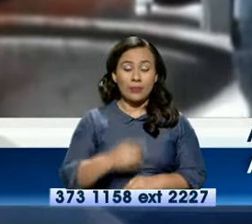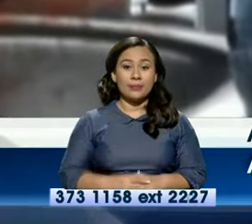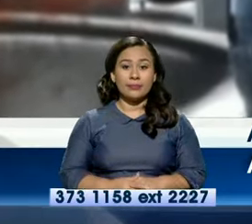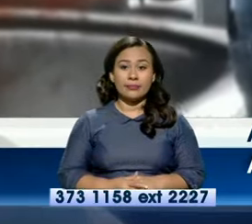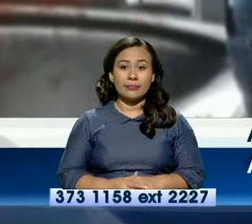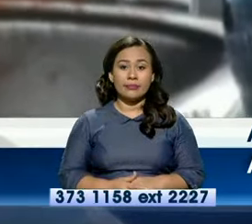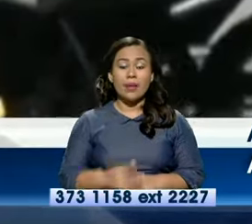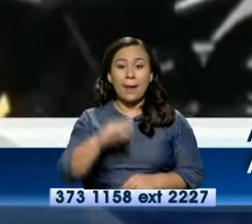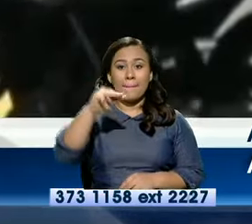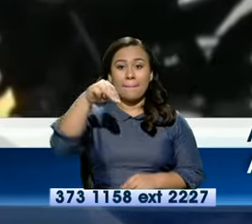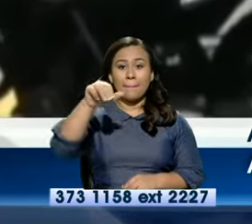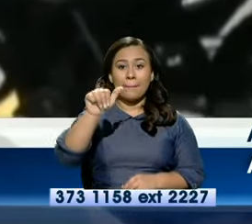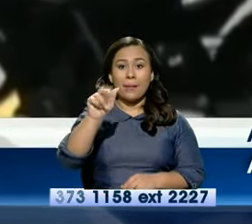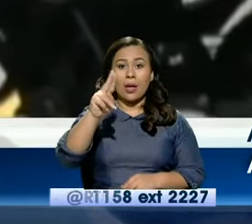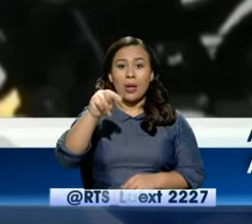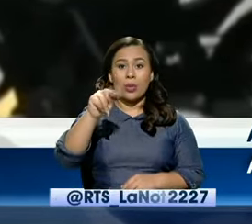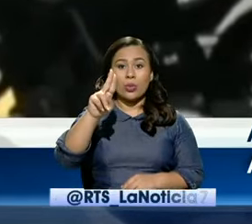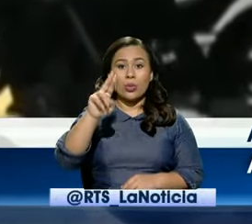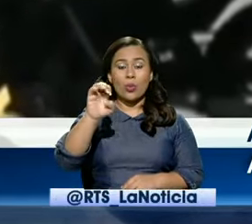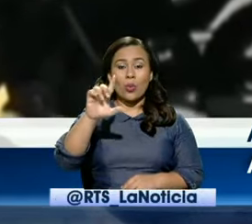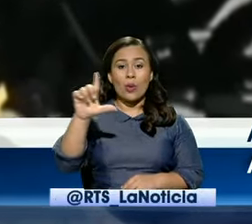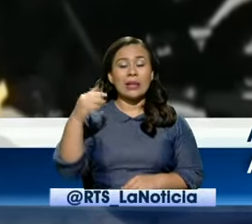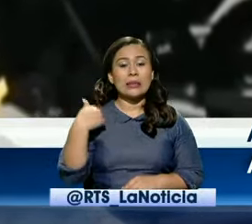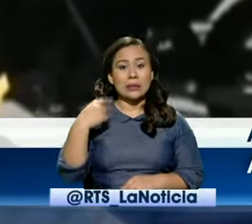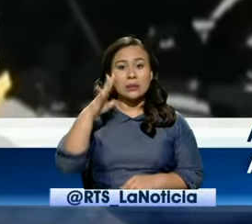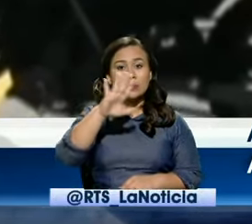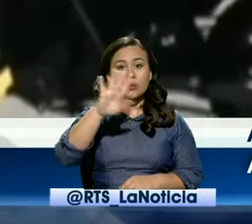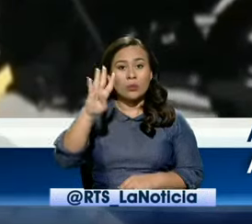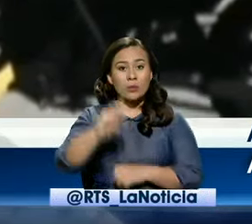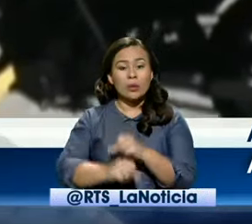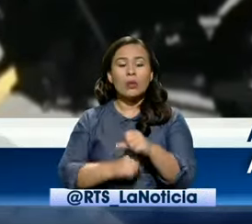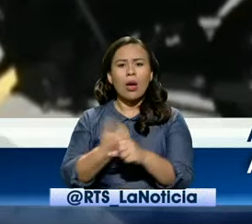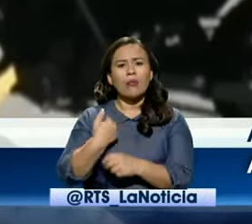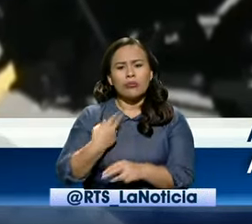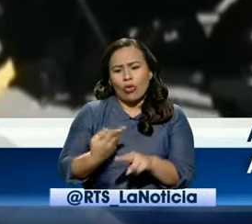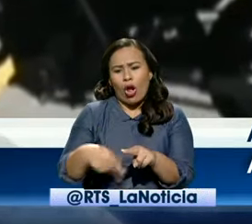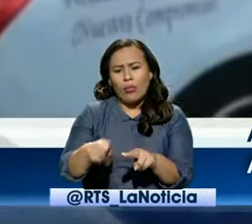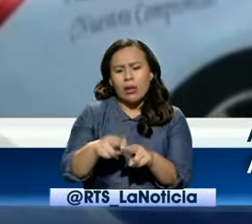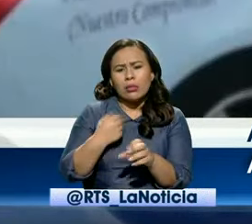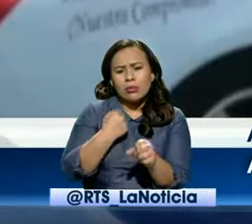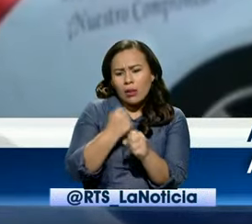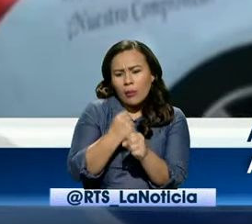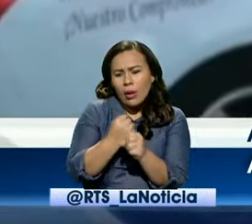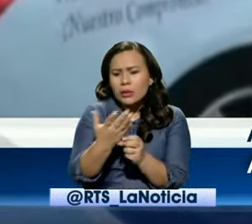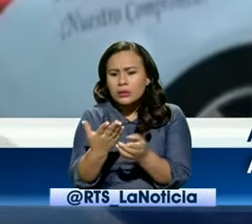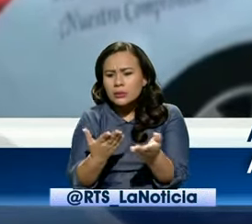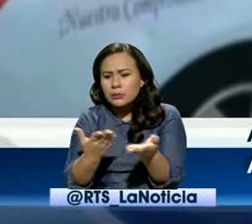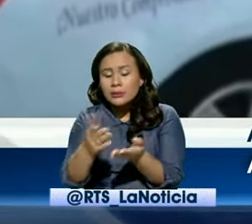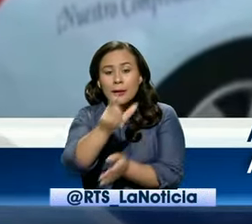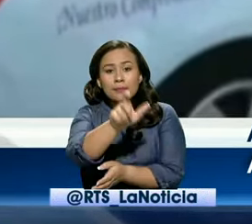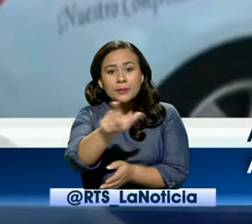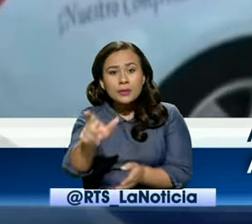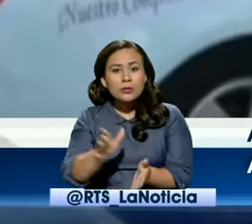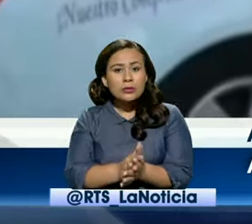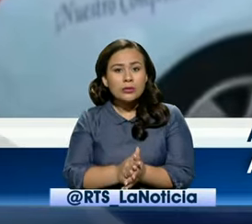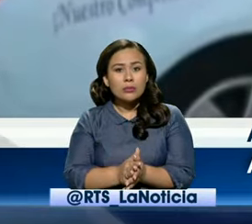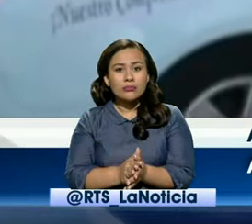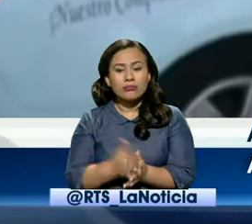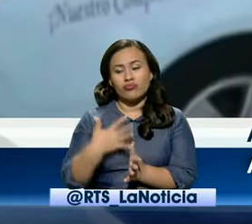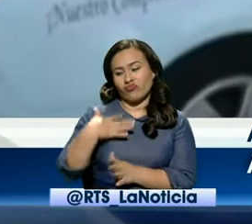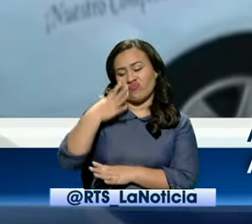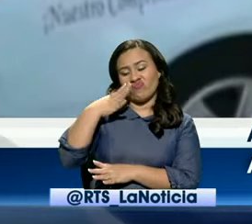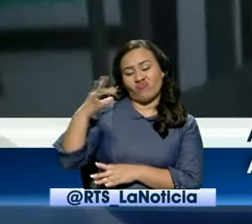de don Manuel, ambateño de 54 años de edad, salir a trabajar honestamente, sirviendo a los clientes sin